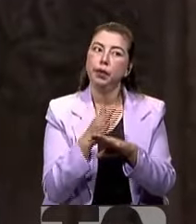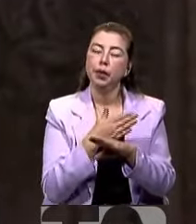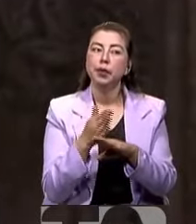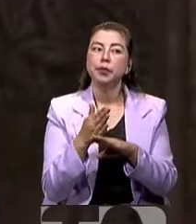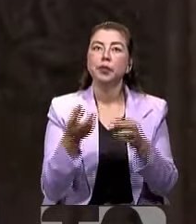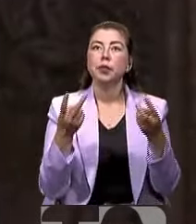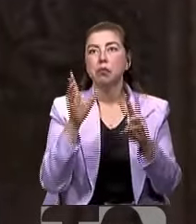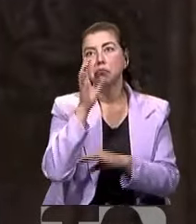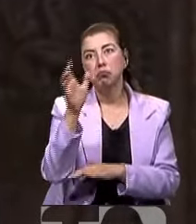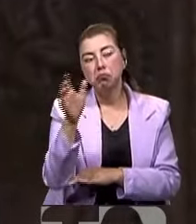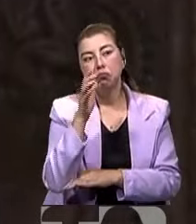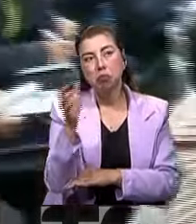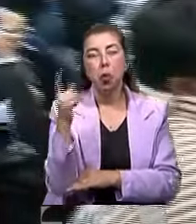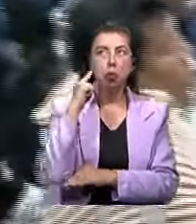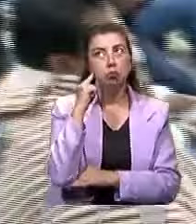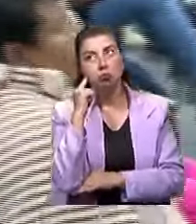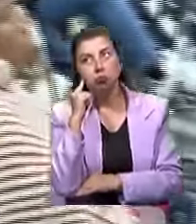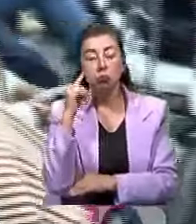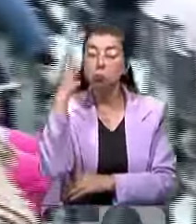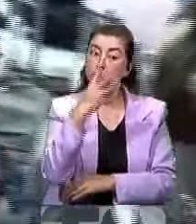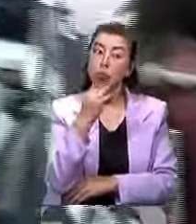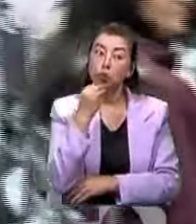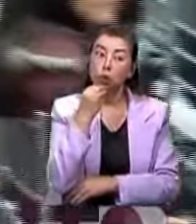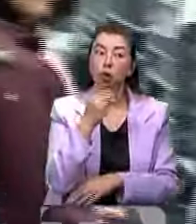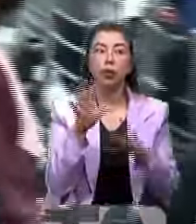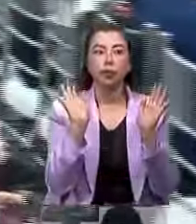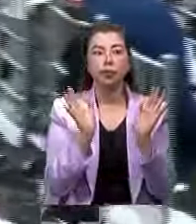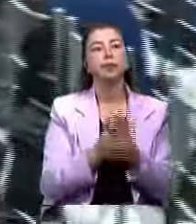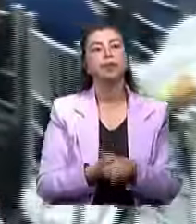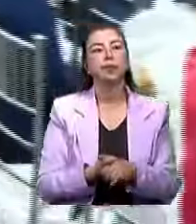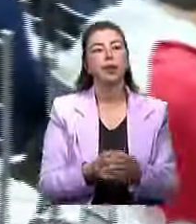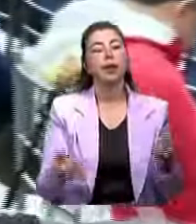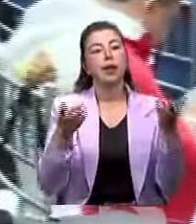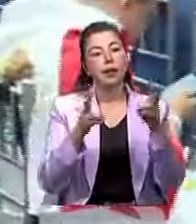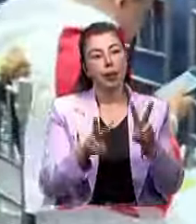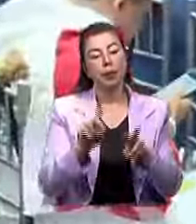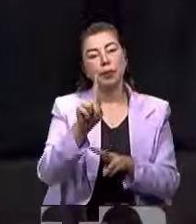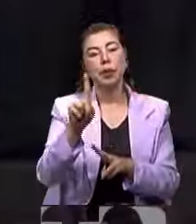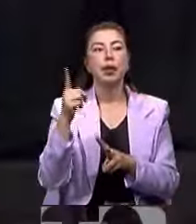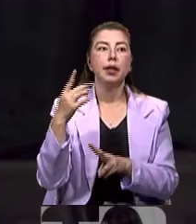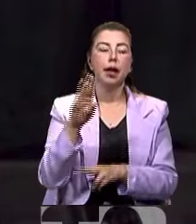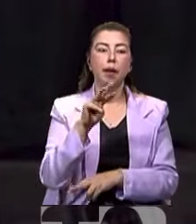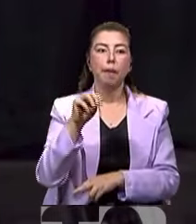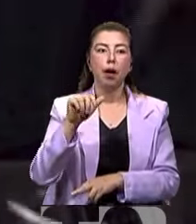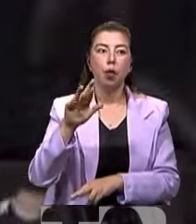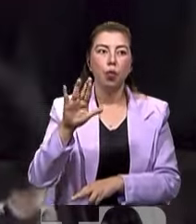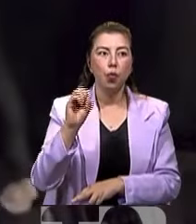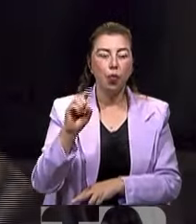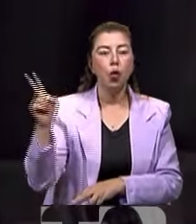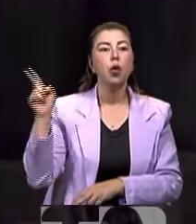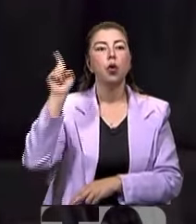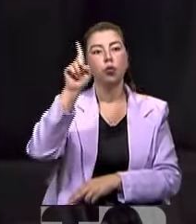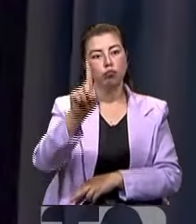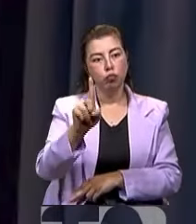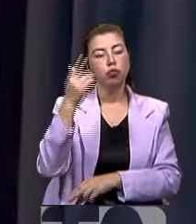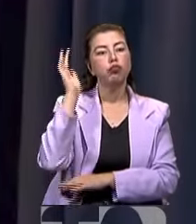con el coro, que se escucha precioso. El 4º día de congreso inició con la conferencia del cardenal Mauro Gambetti, vicario general de su santidad para